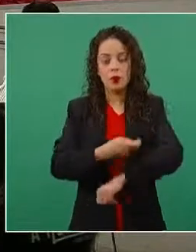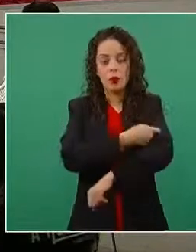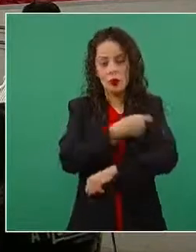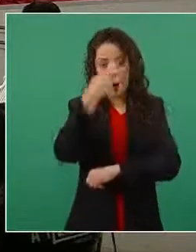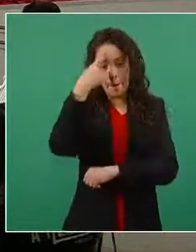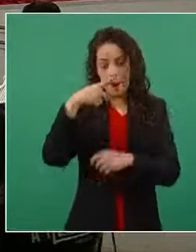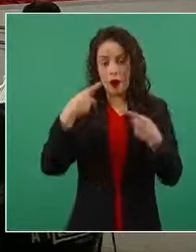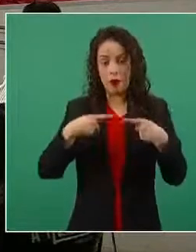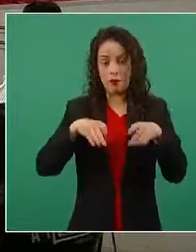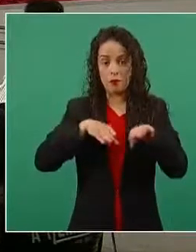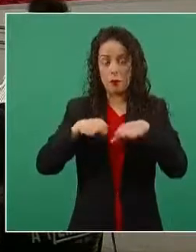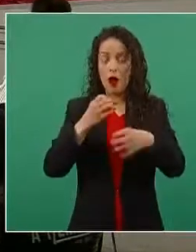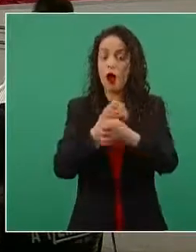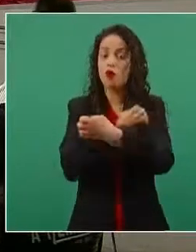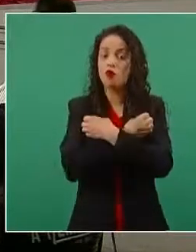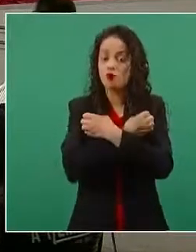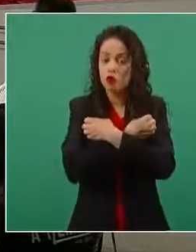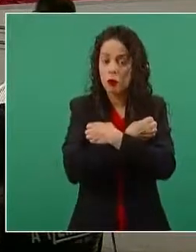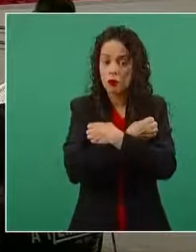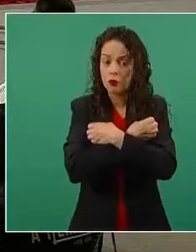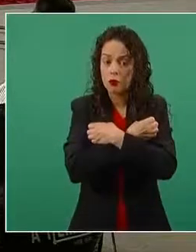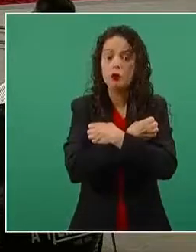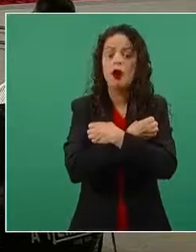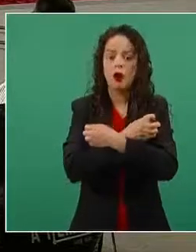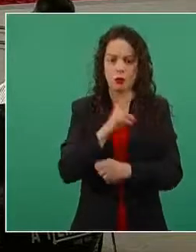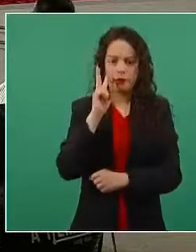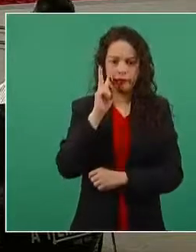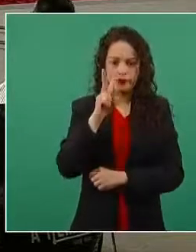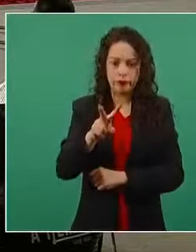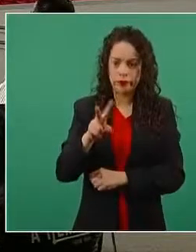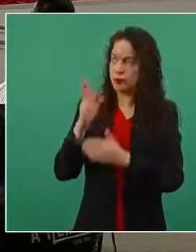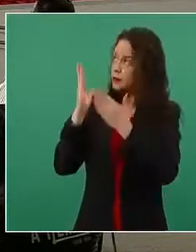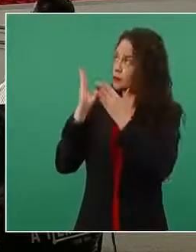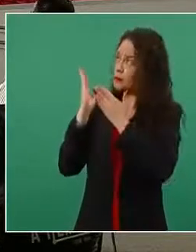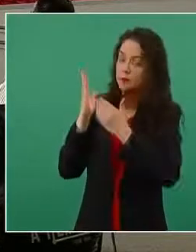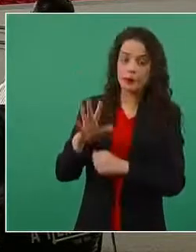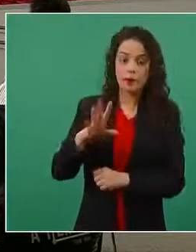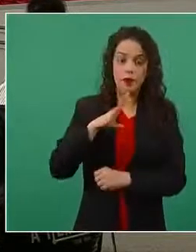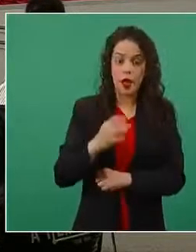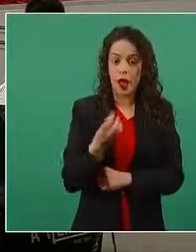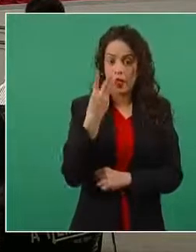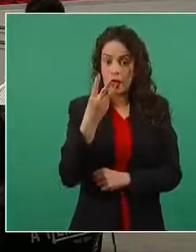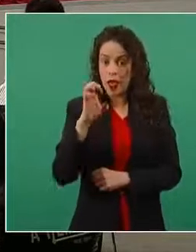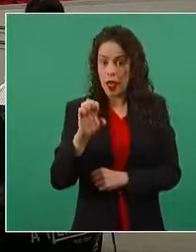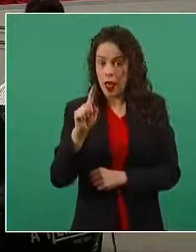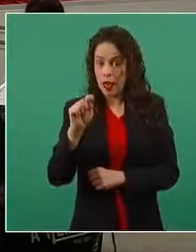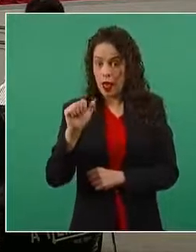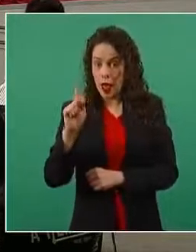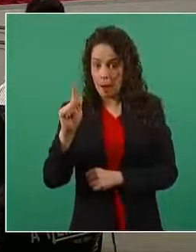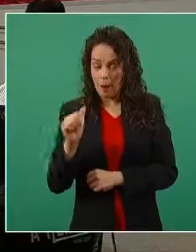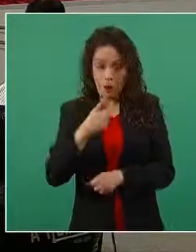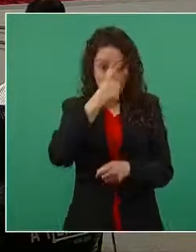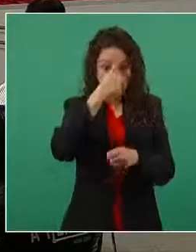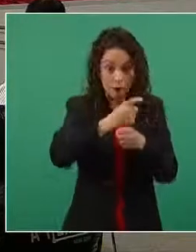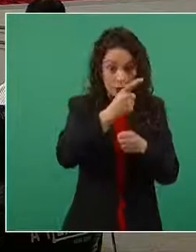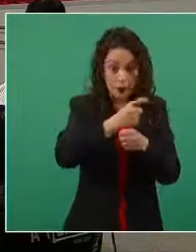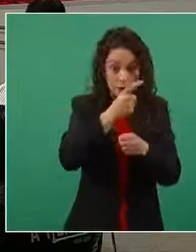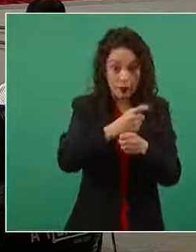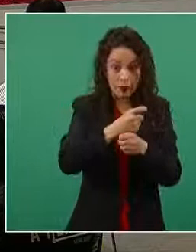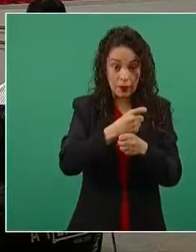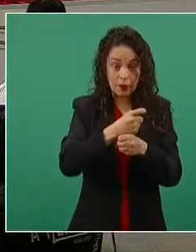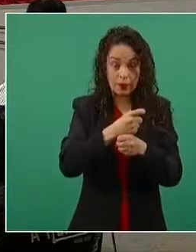educativo, tenemos ahorita los siguientes resultados. Llevamos 3 etapas realizadas. En la primera etapa